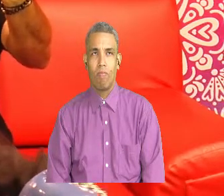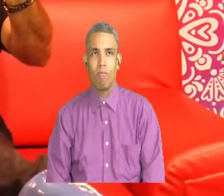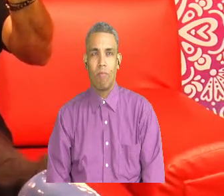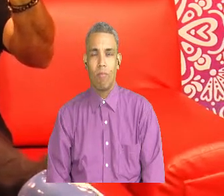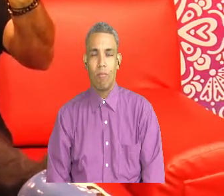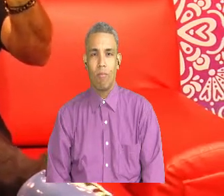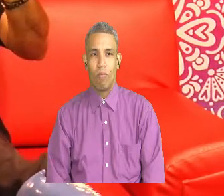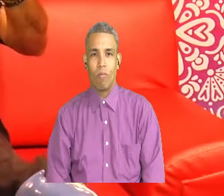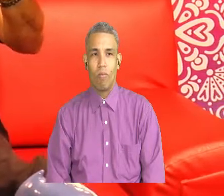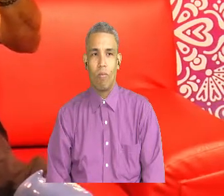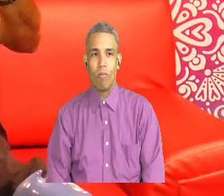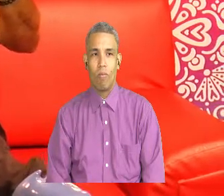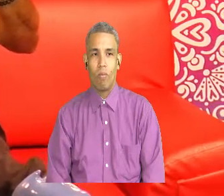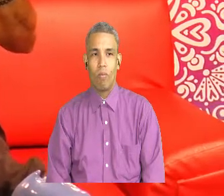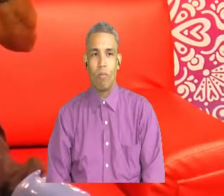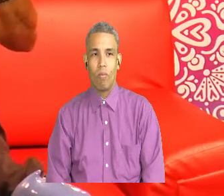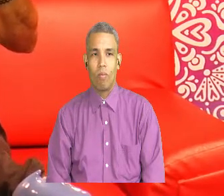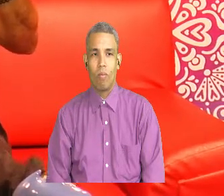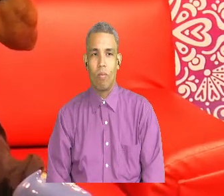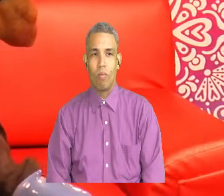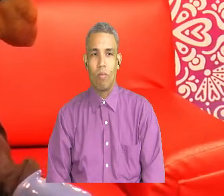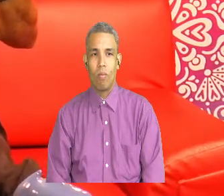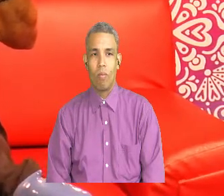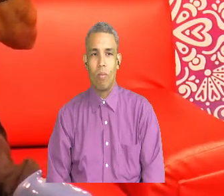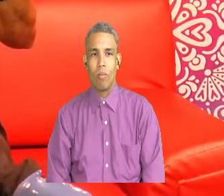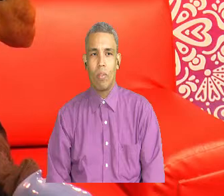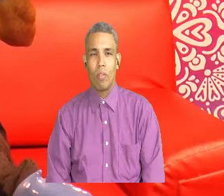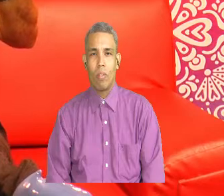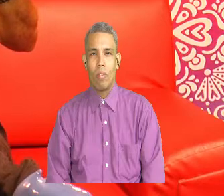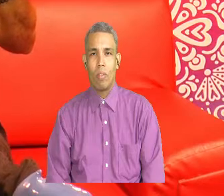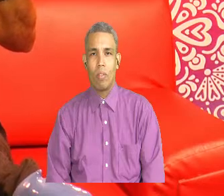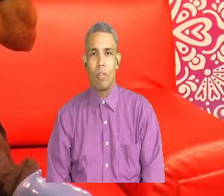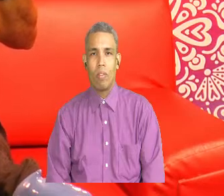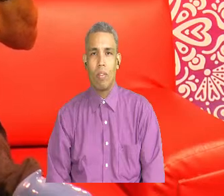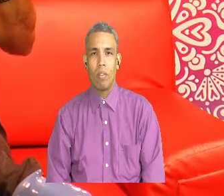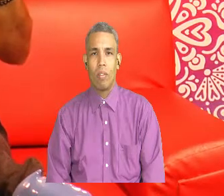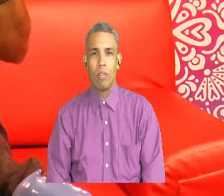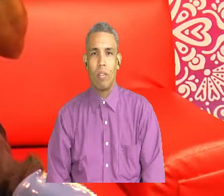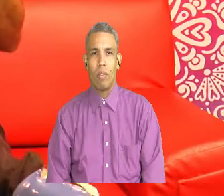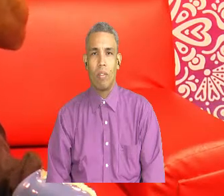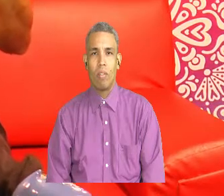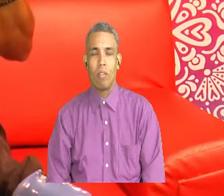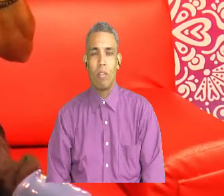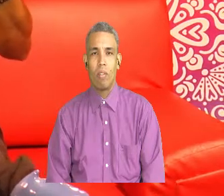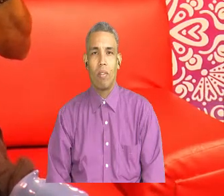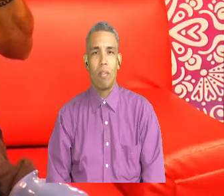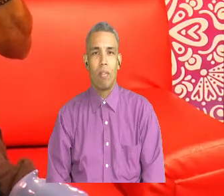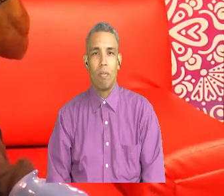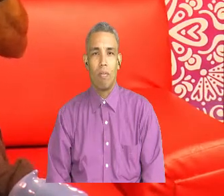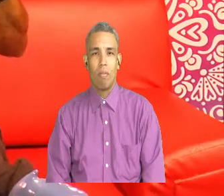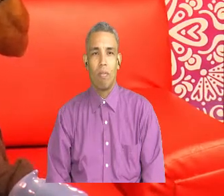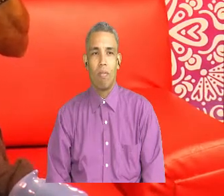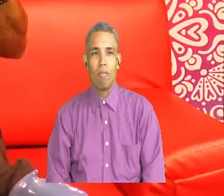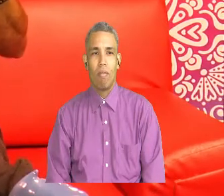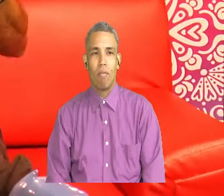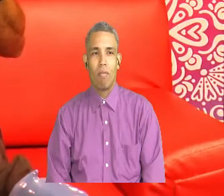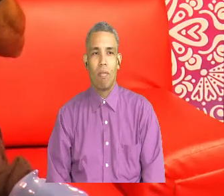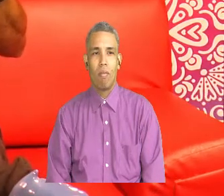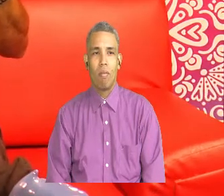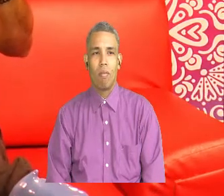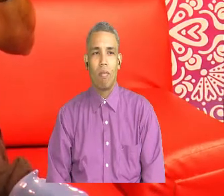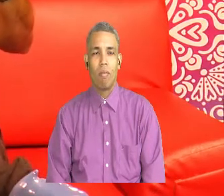niñez. En ese pueblo disfruté tantas mañanas, esos